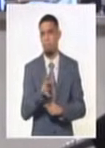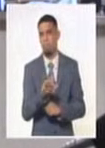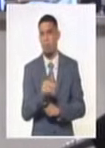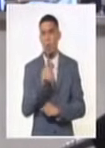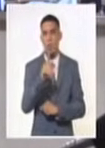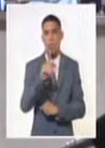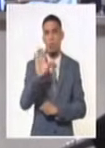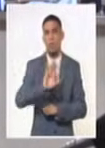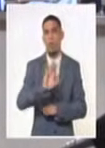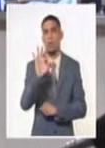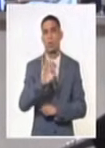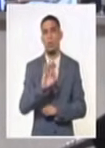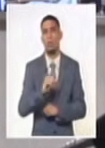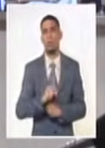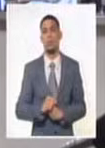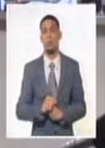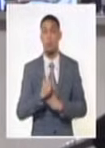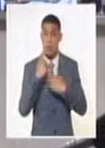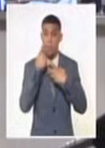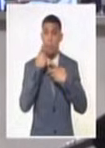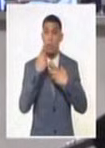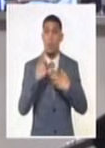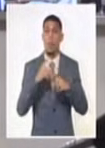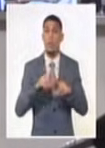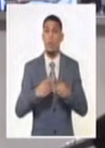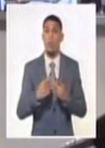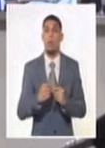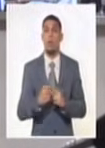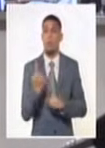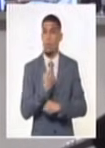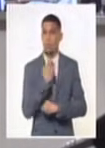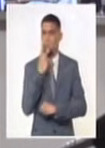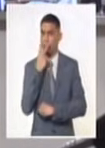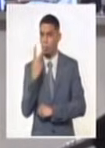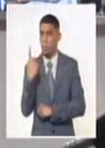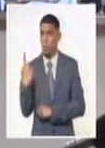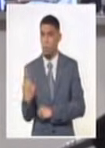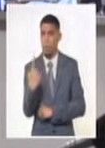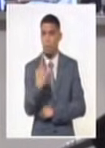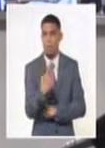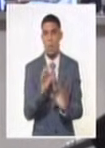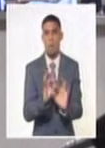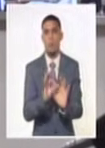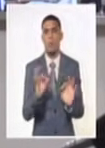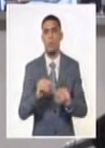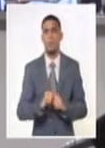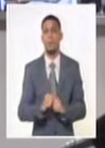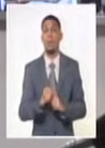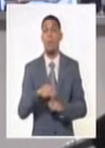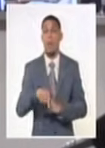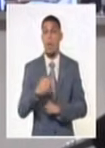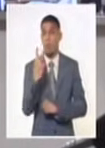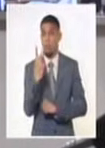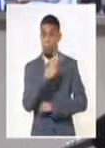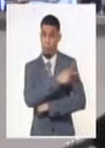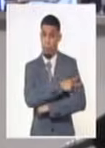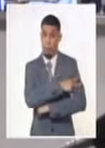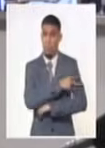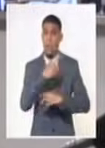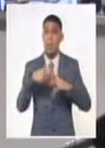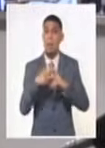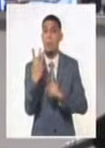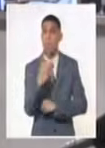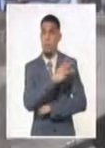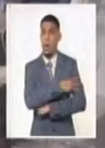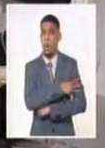claro, importantísimo, porque de todas maneras hay que atenderlos de manera particular. Entonces, bueno, secundaria básica y preuniversitario, que los unimos un poquito, aunque